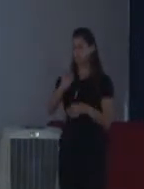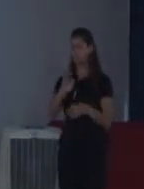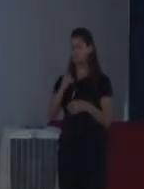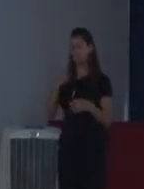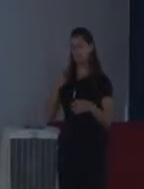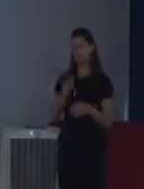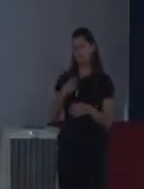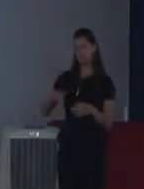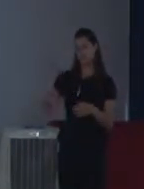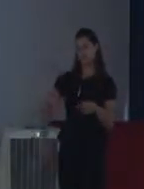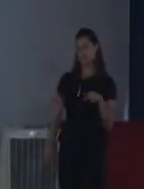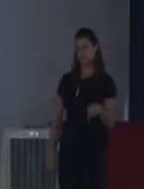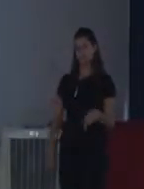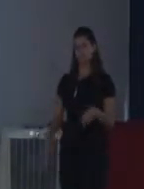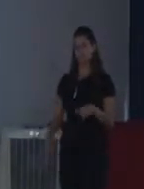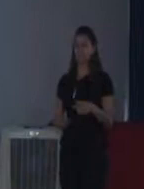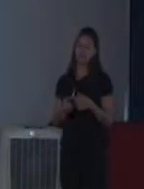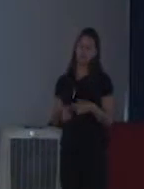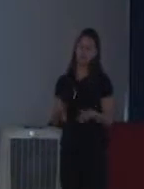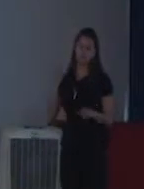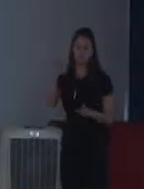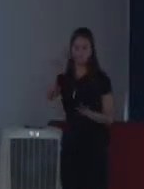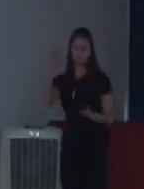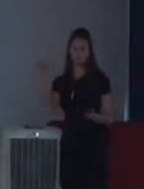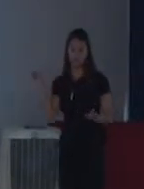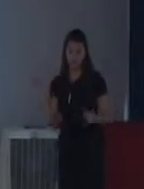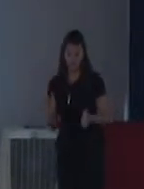muy quedados en eso, pero yo creo que